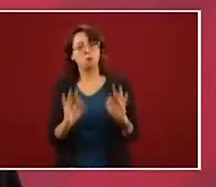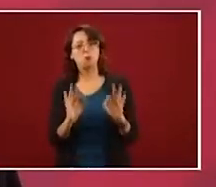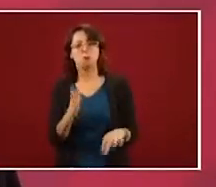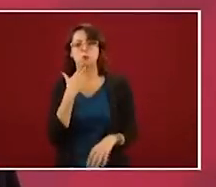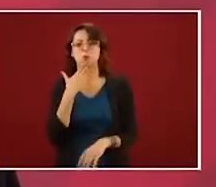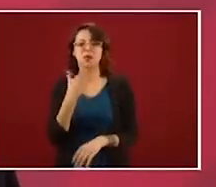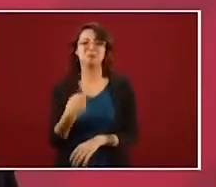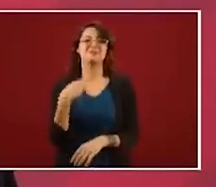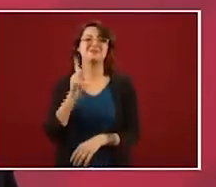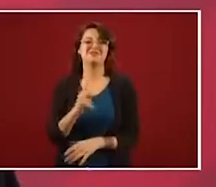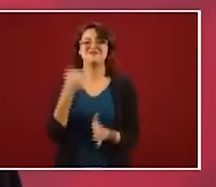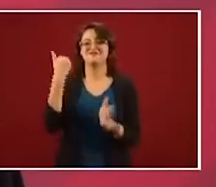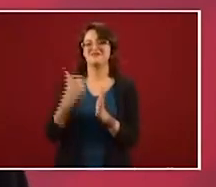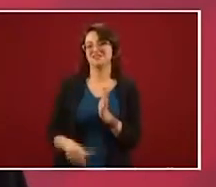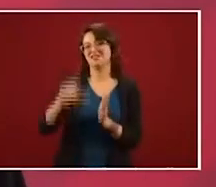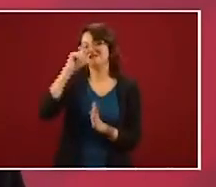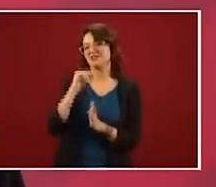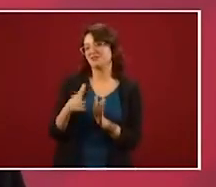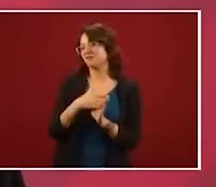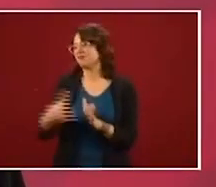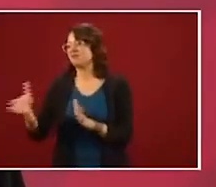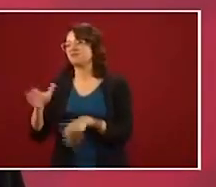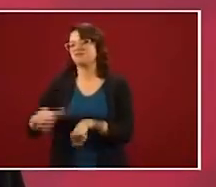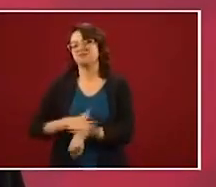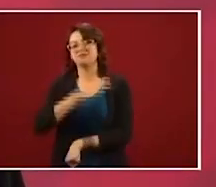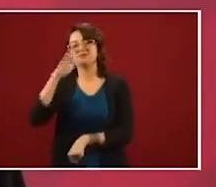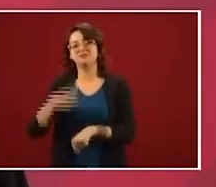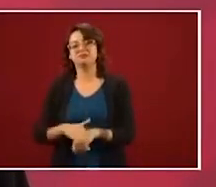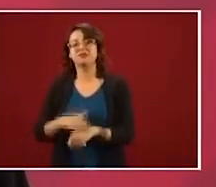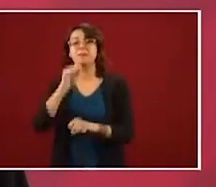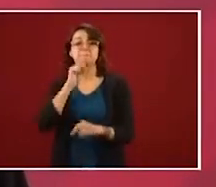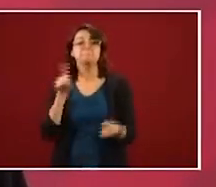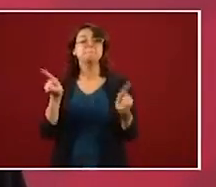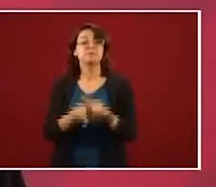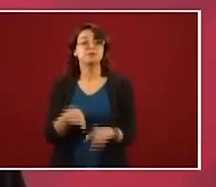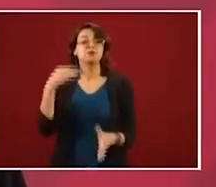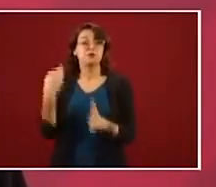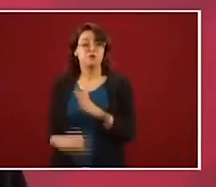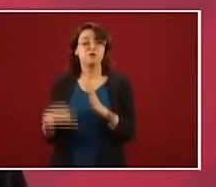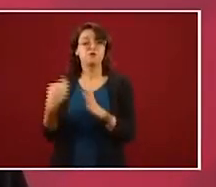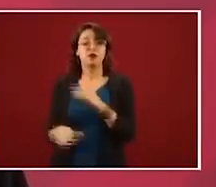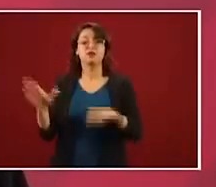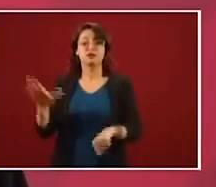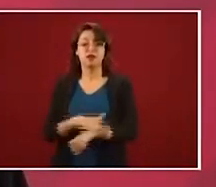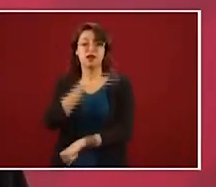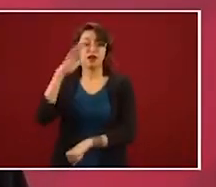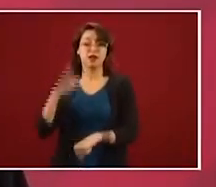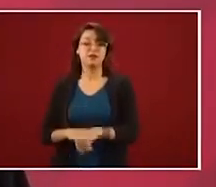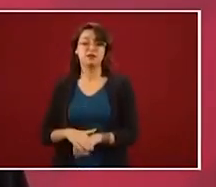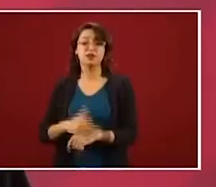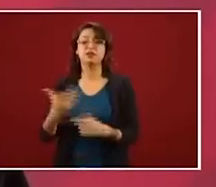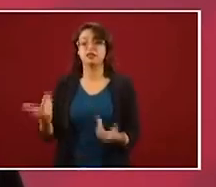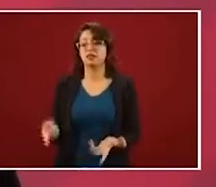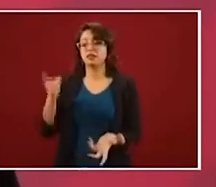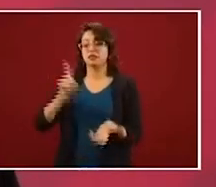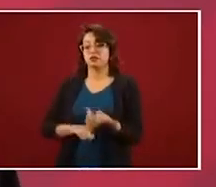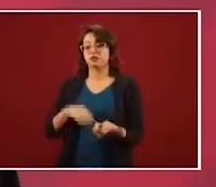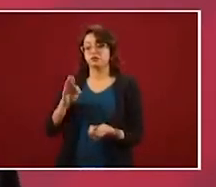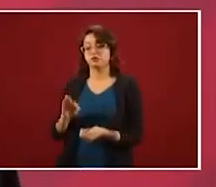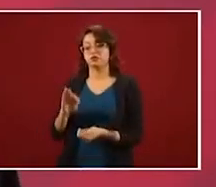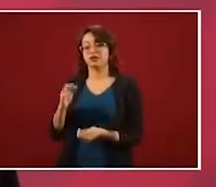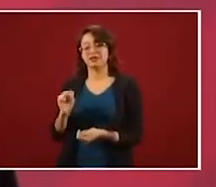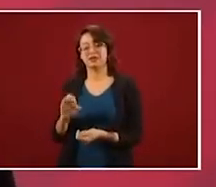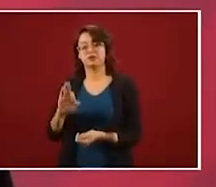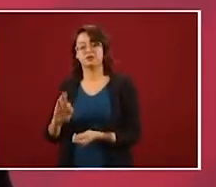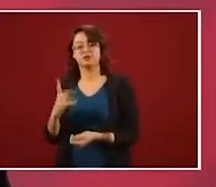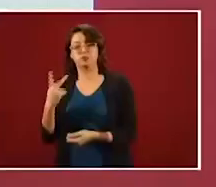la medición internacional. Tampoco se toman en cuenta lo que nosotros en el Gobierno de México desde la Función Pública hemos lanzado